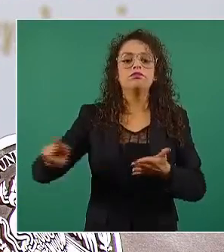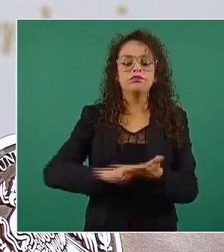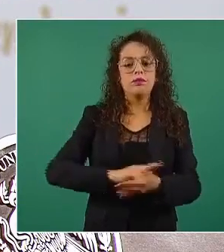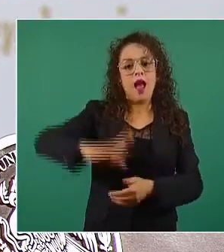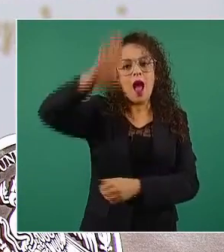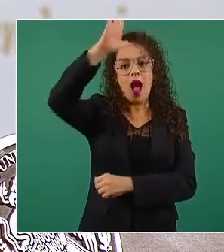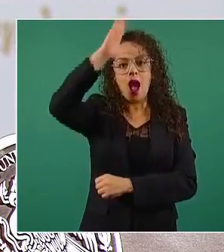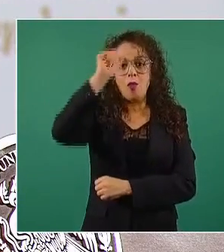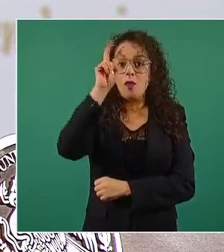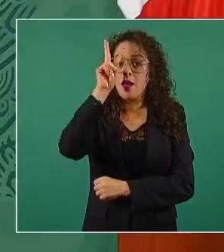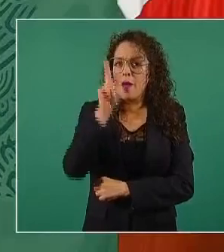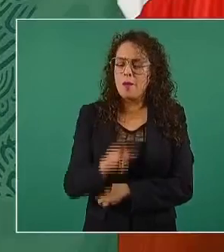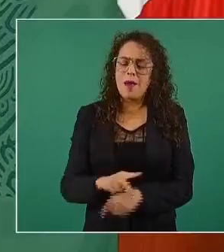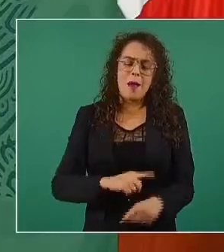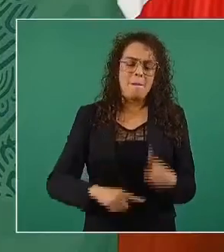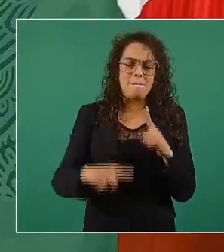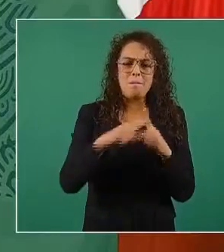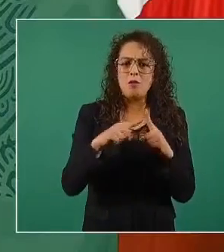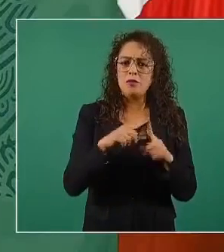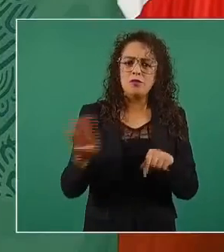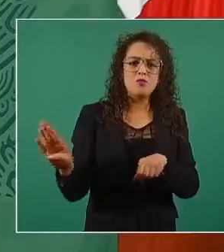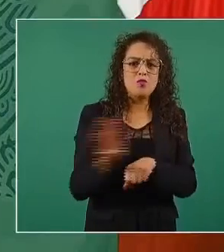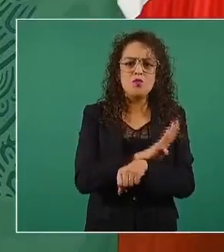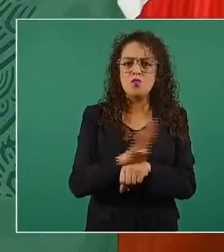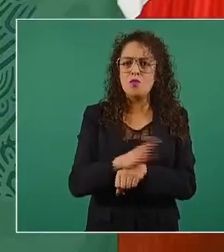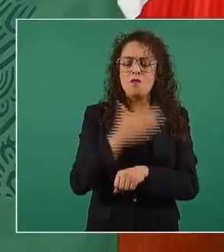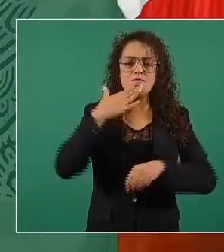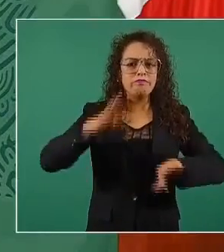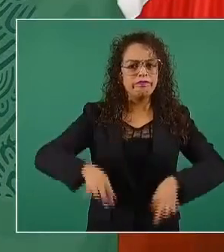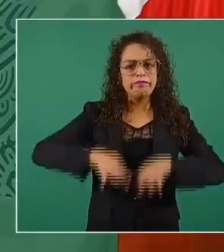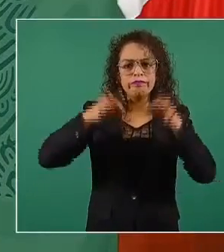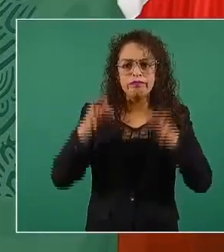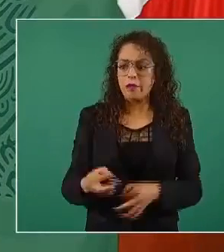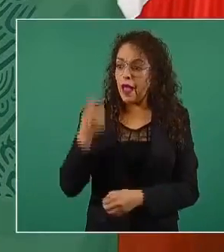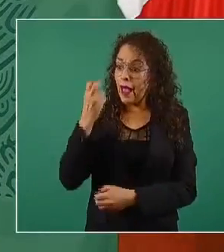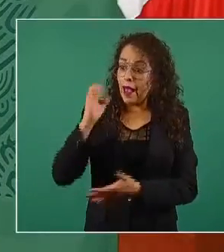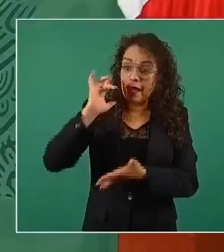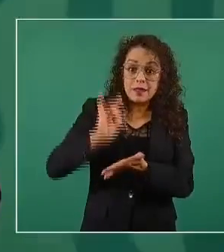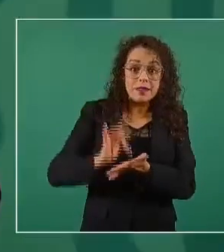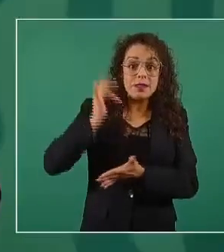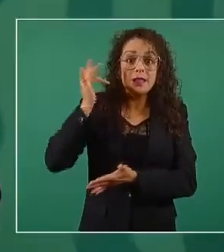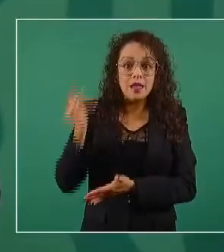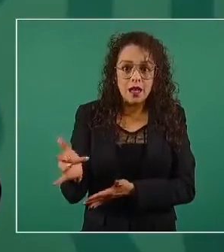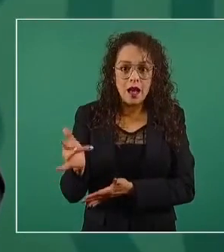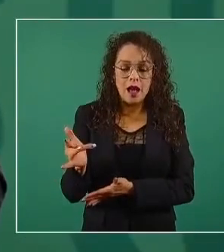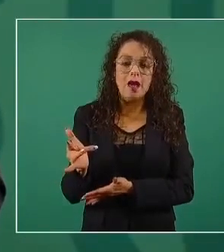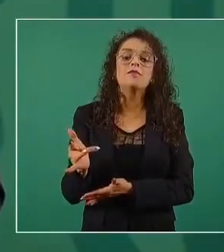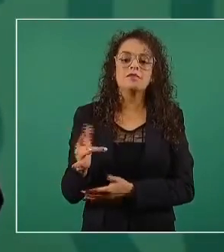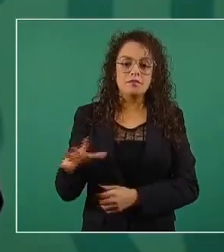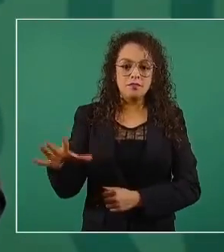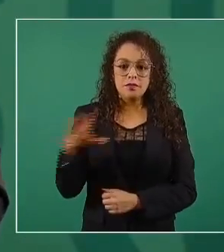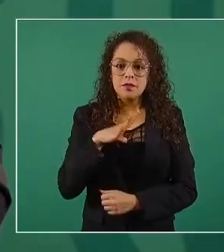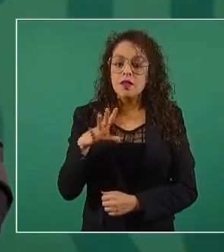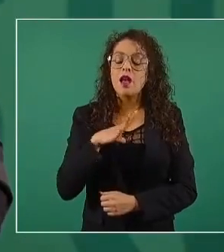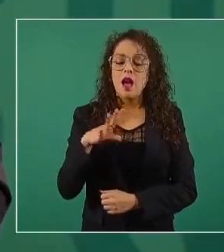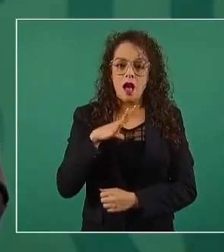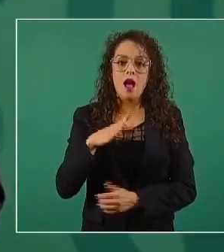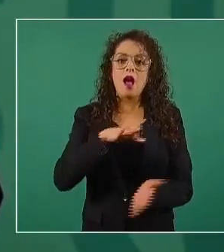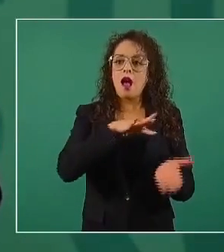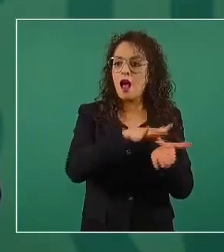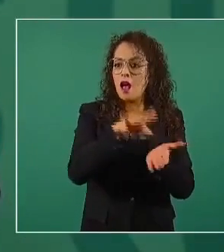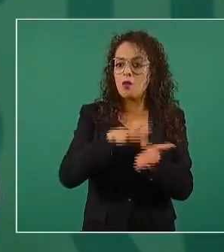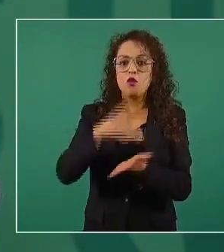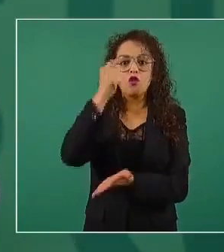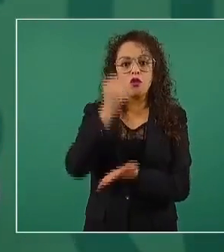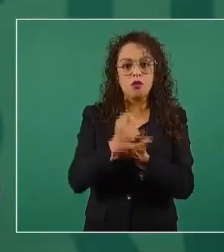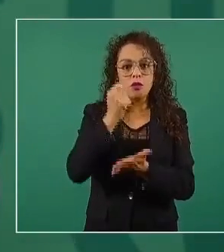resultados. A través de él estamos atendiendo complejas secuelas respiratorias, físicas